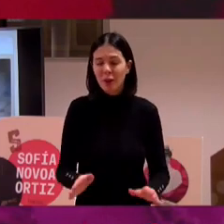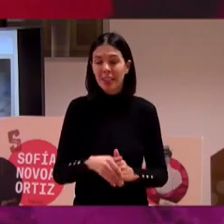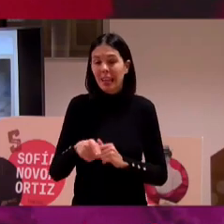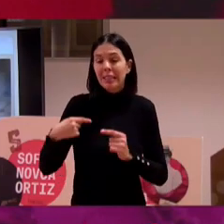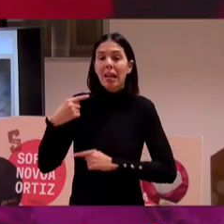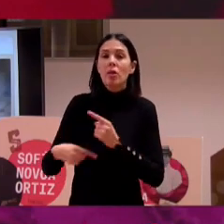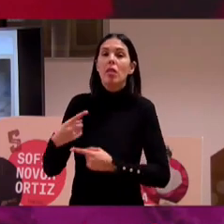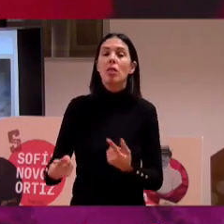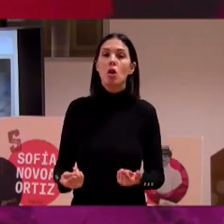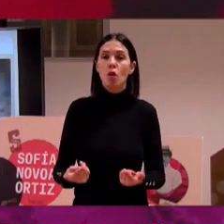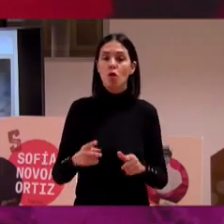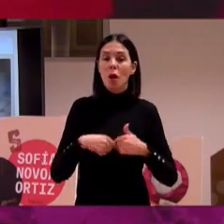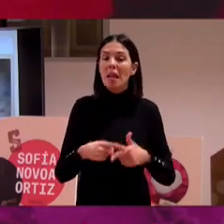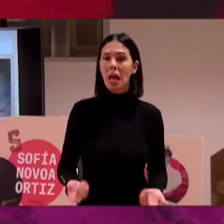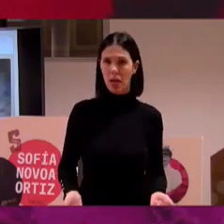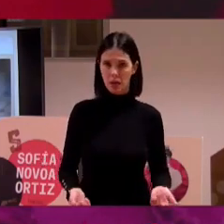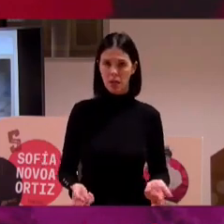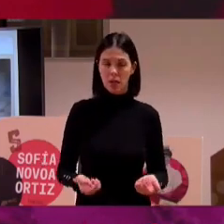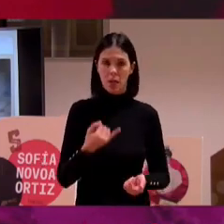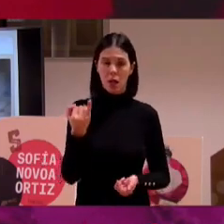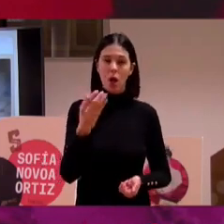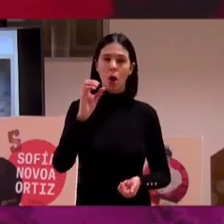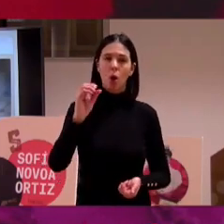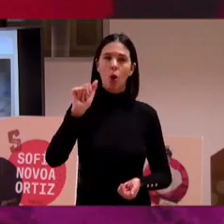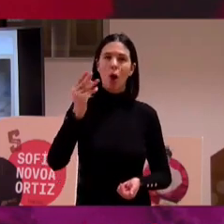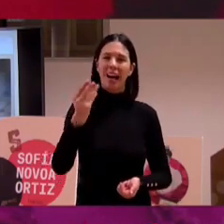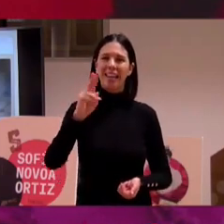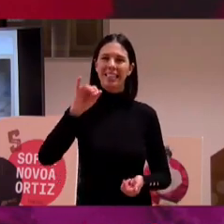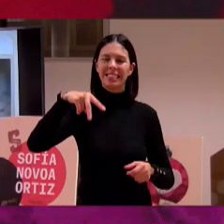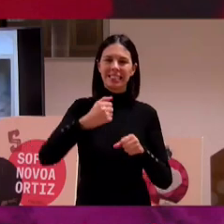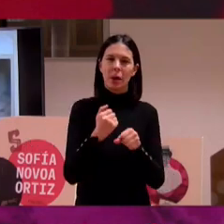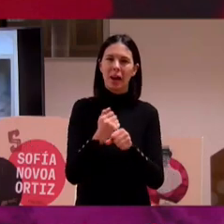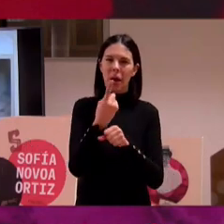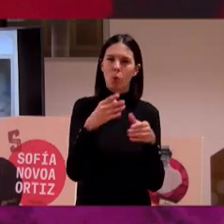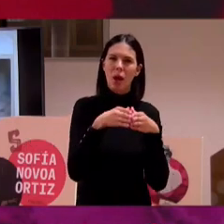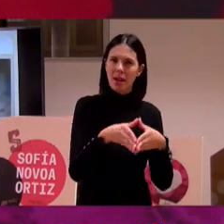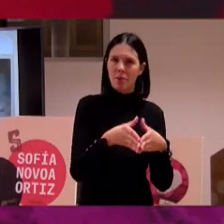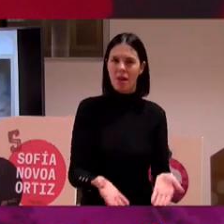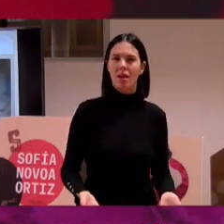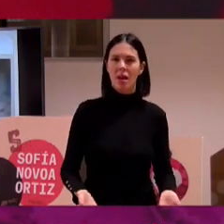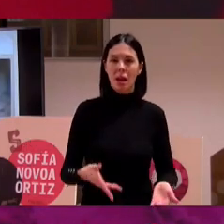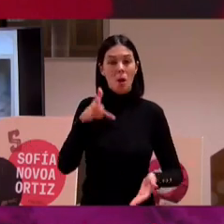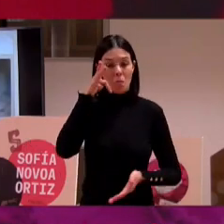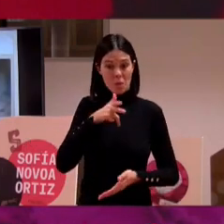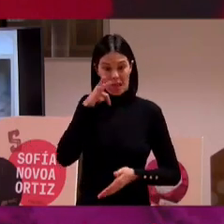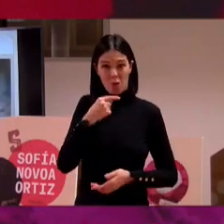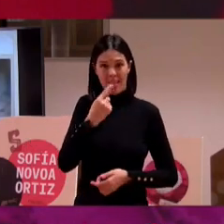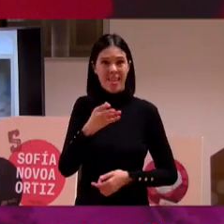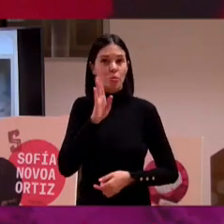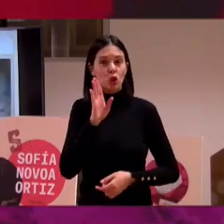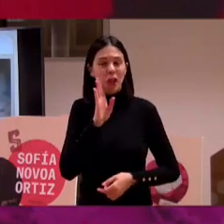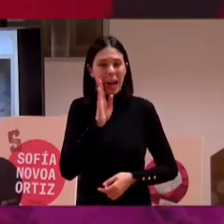familiar. Joaquín traballaba nunha naviera. Vigo, como decíamos antes,